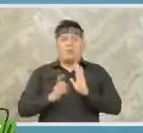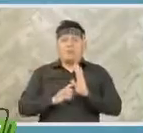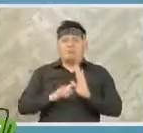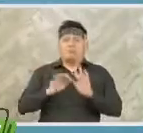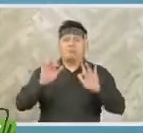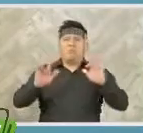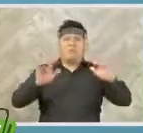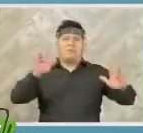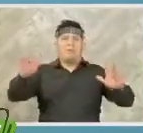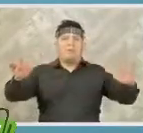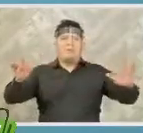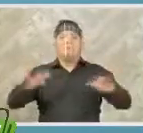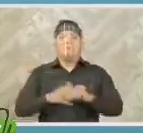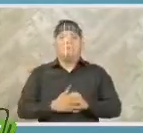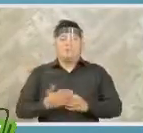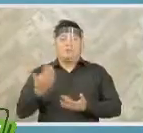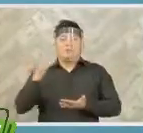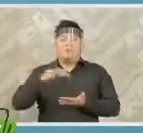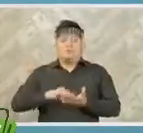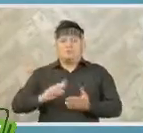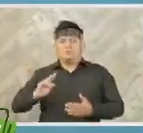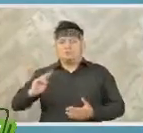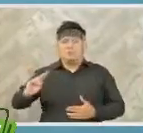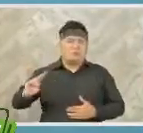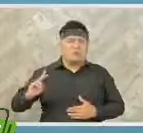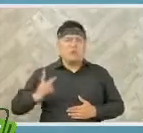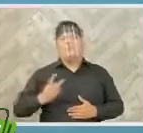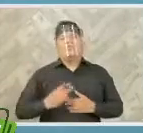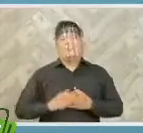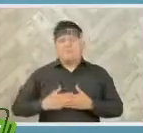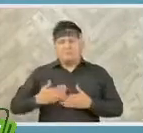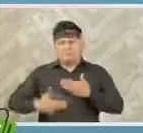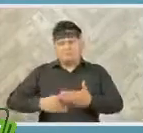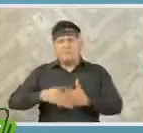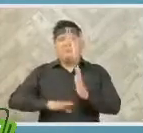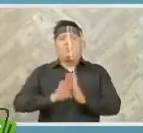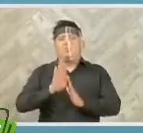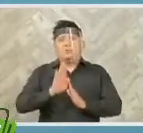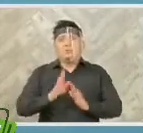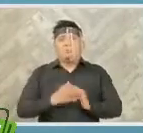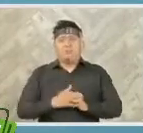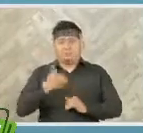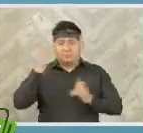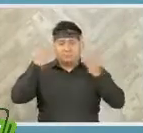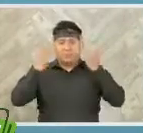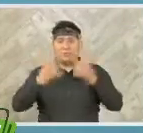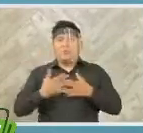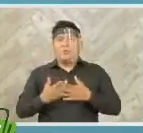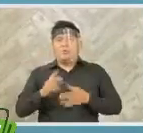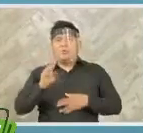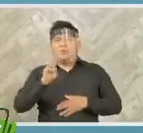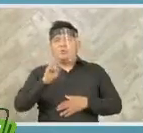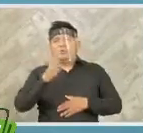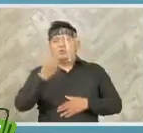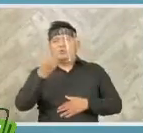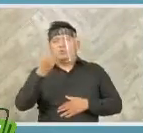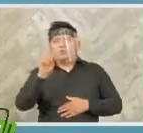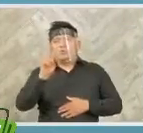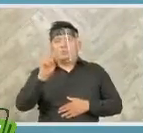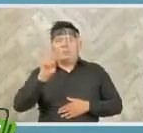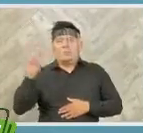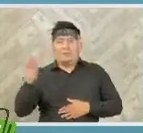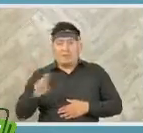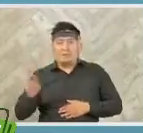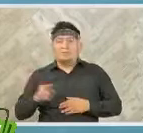recargada, renovada y evolucionando en su metodología. Iniciaremos nuevamente el próximo 12 de marzo, estamos